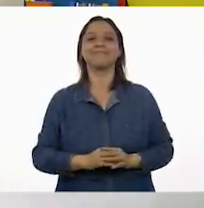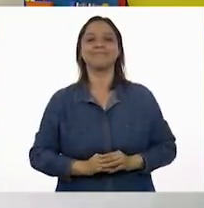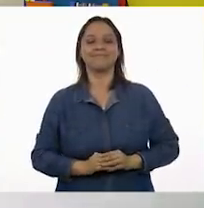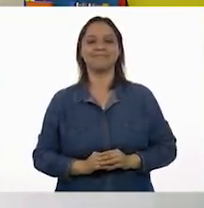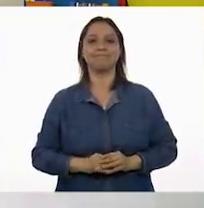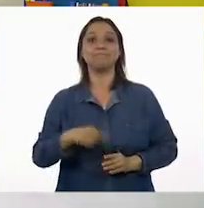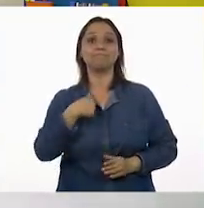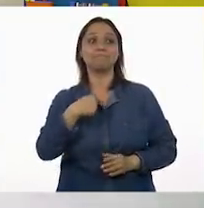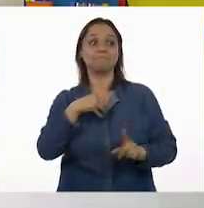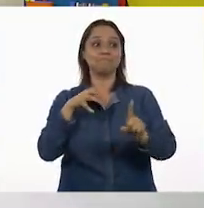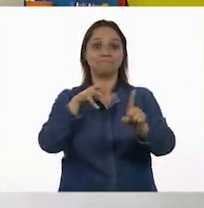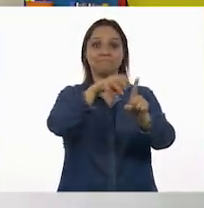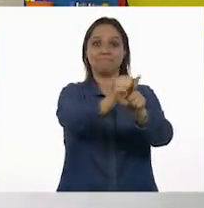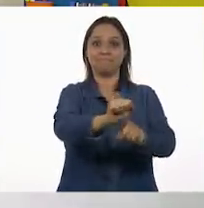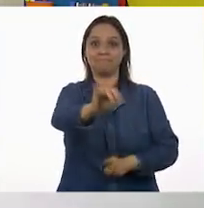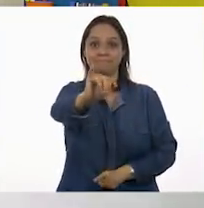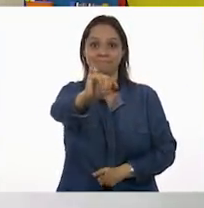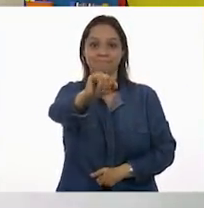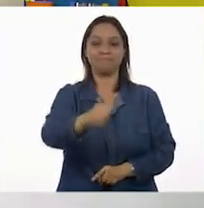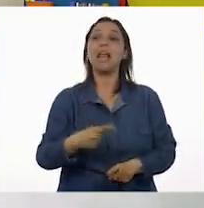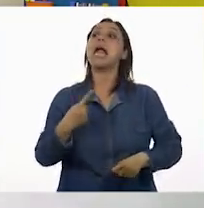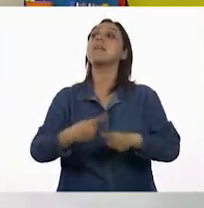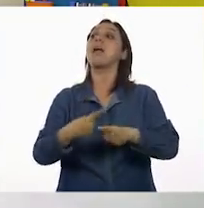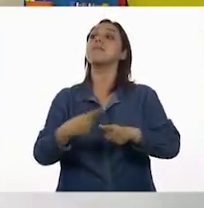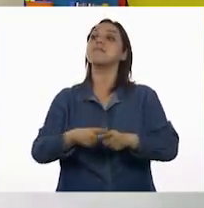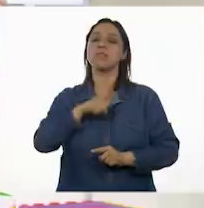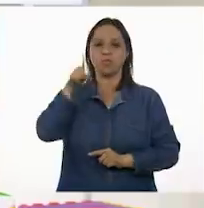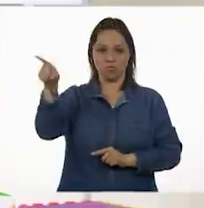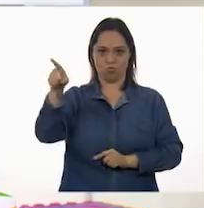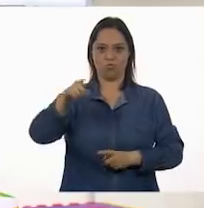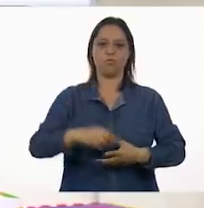Sí llegué, sí llegué, sí llegué. ¿Quién va? Tú. Va.